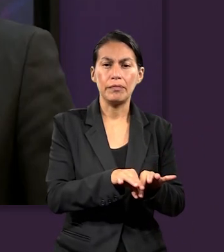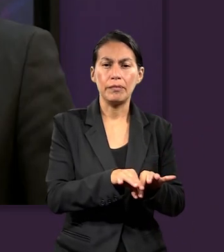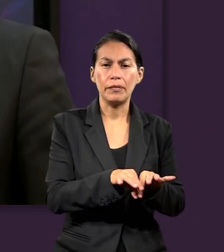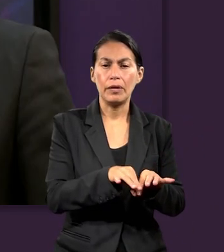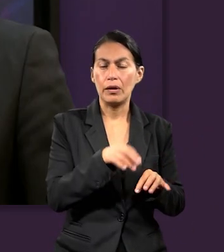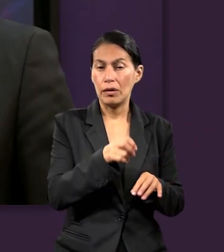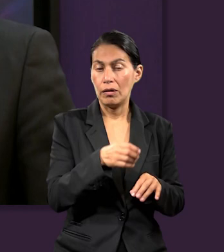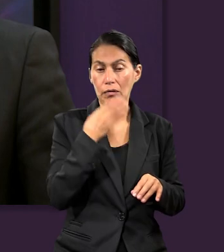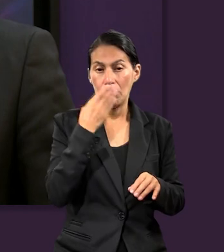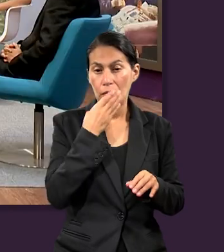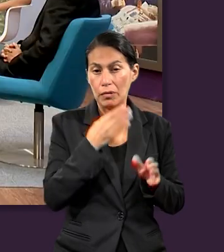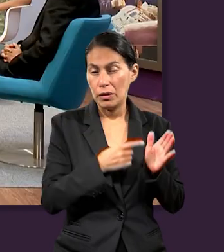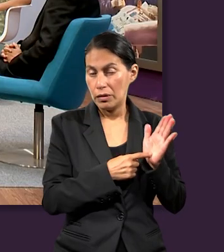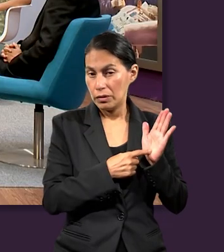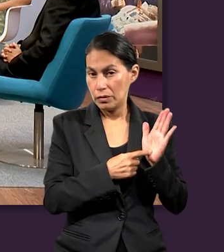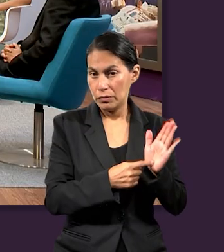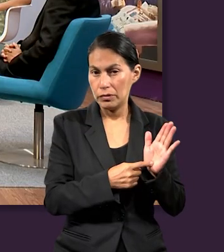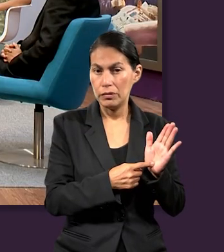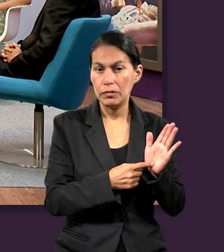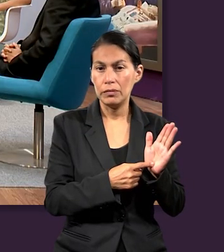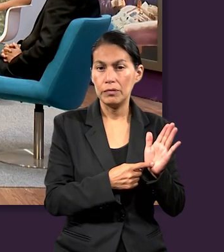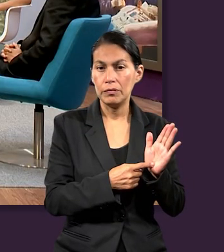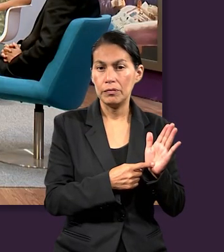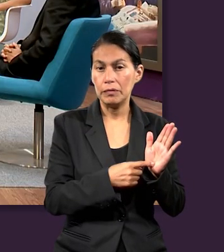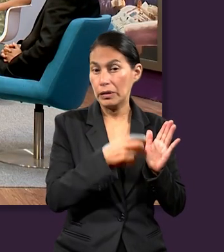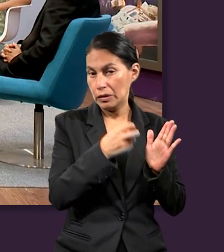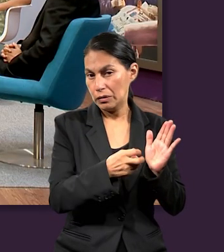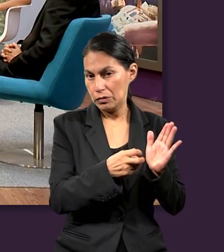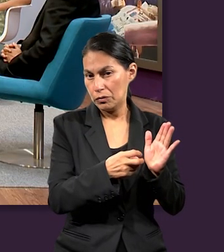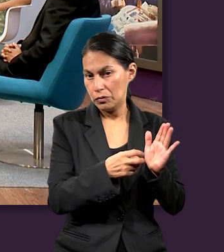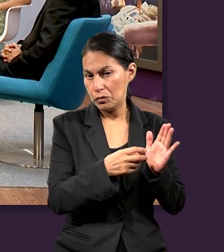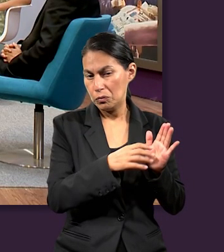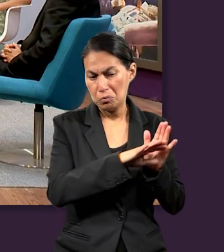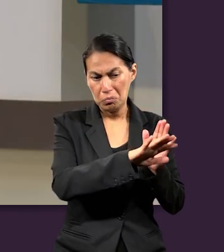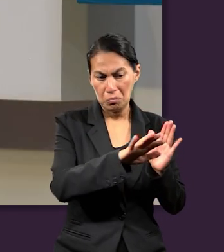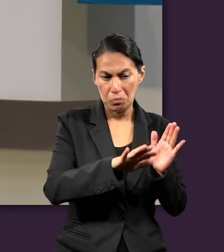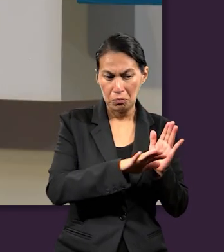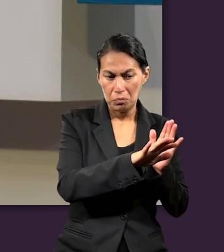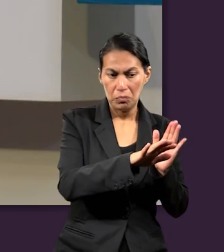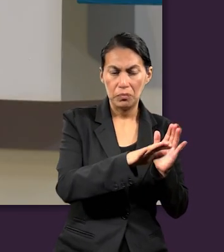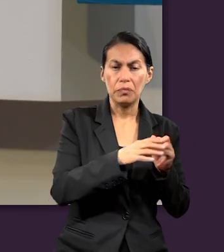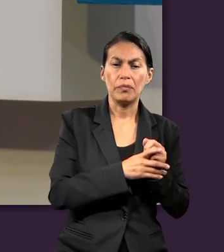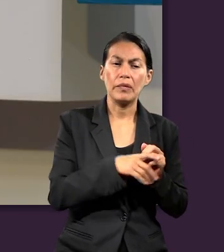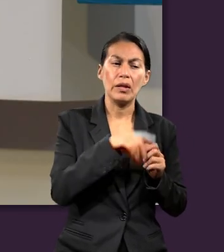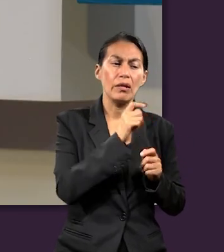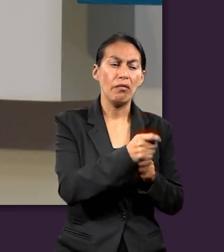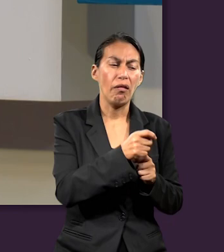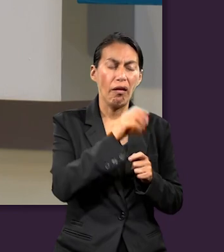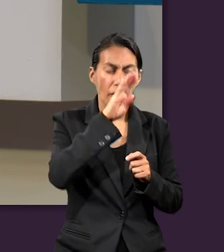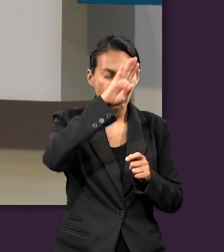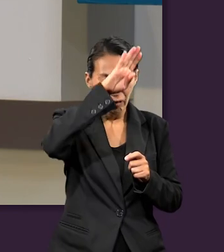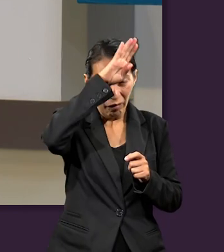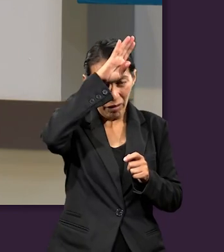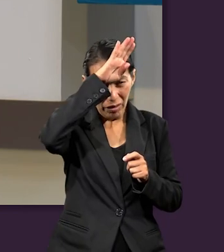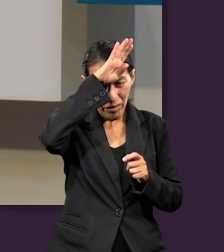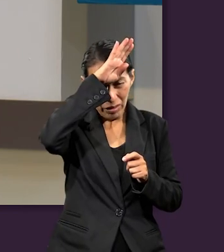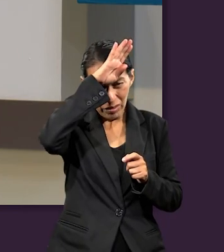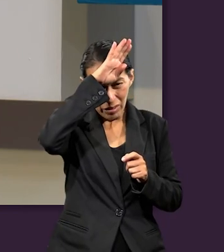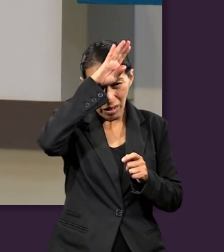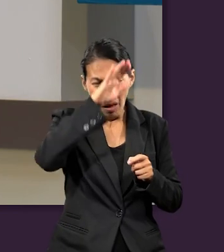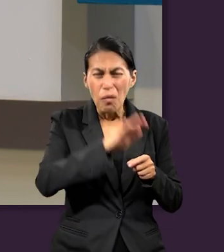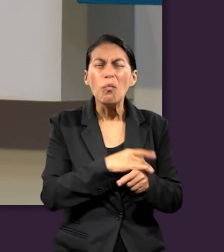entidad a la que la Biblia describe como como eso como una entidad la figura que usa es una bestia